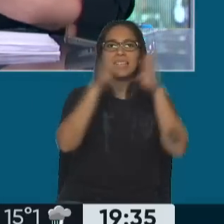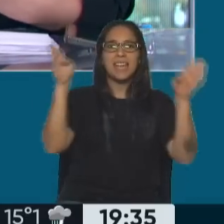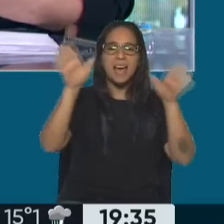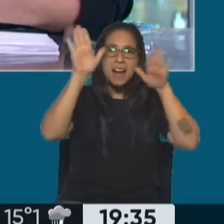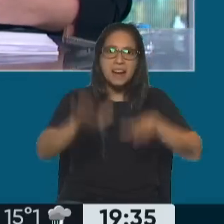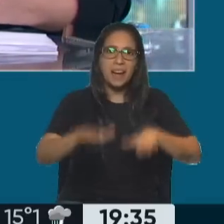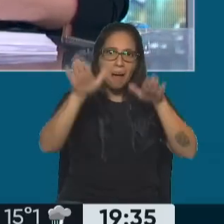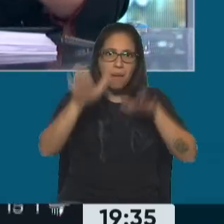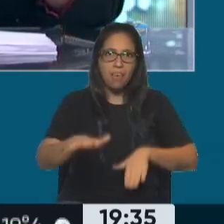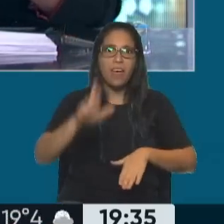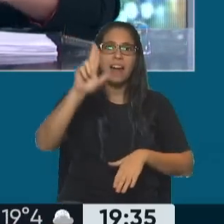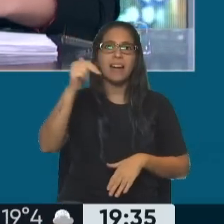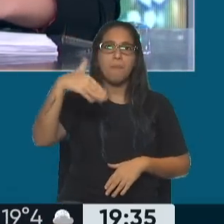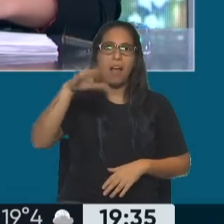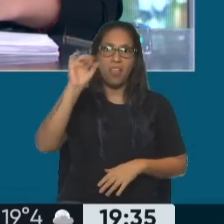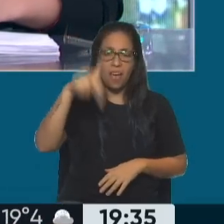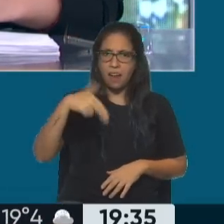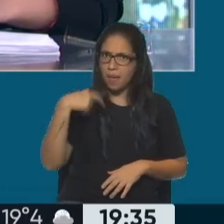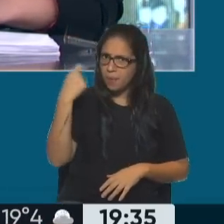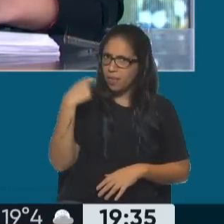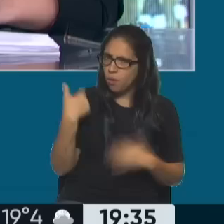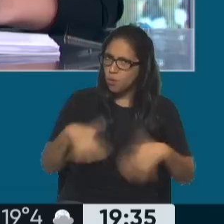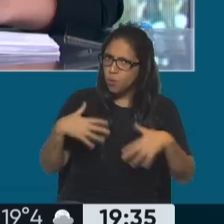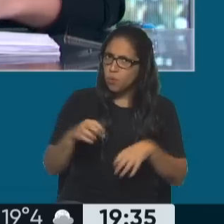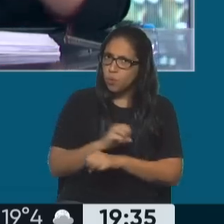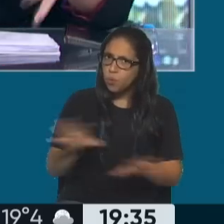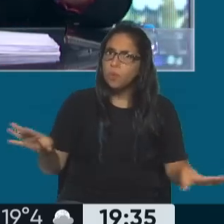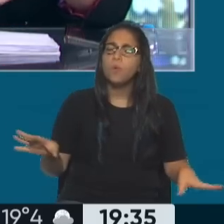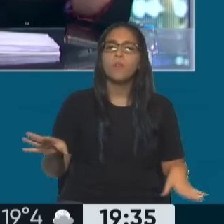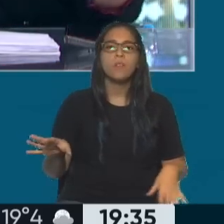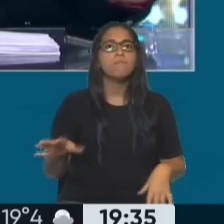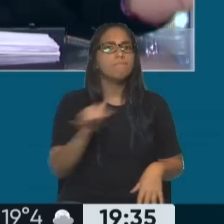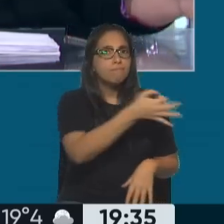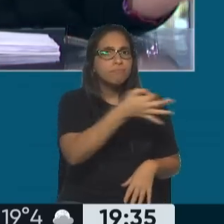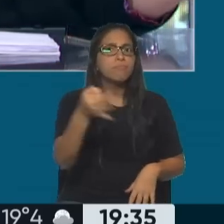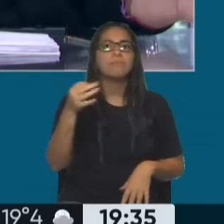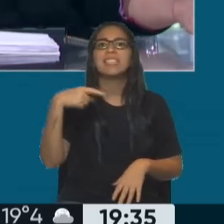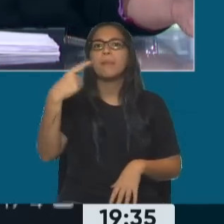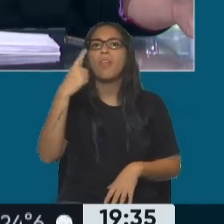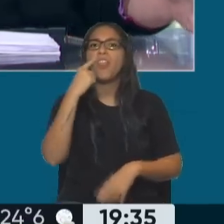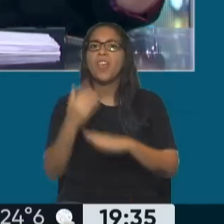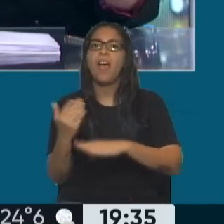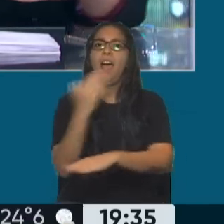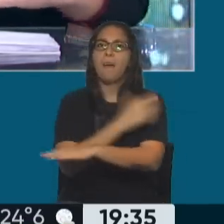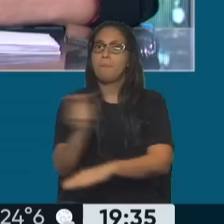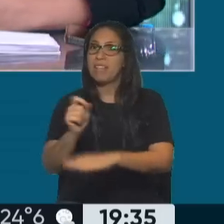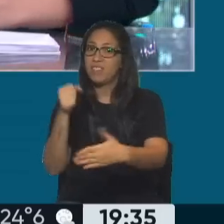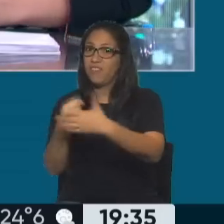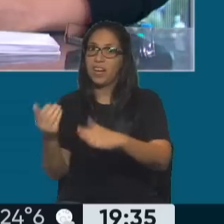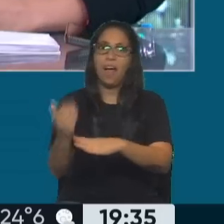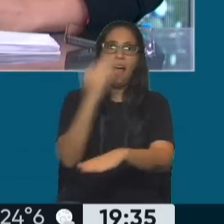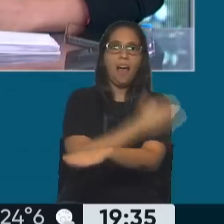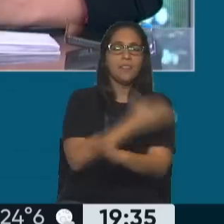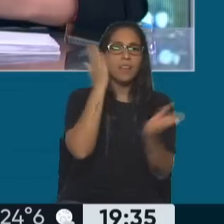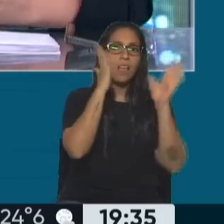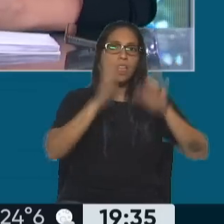para los musulmanes. Sí, he visto unos videos tremendos. Y sí, exactamente. Lo que se acostumbra es que unos días antes de que termine el mes, duerman ahí